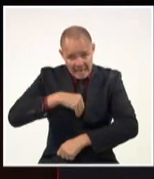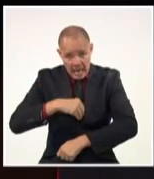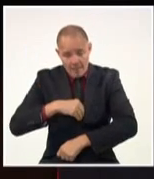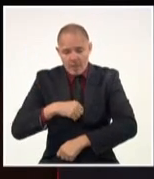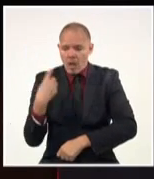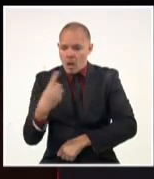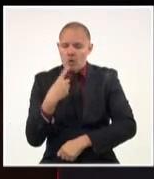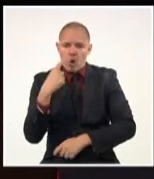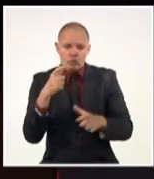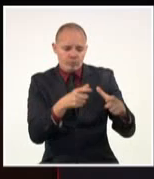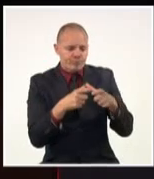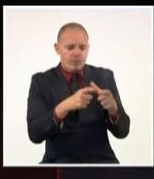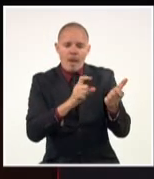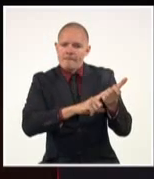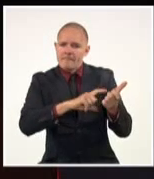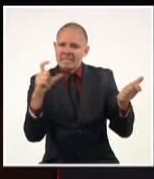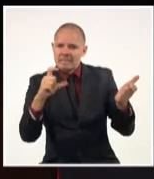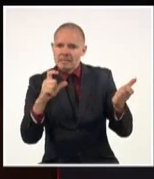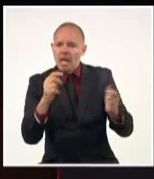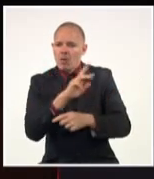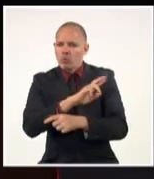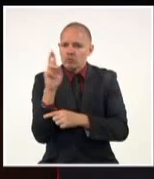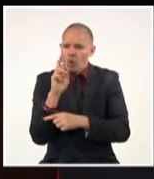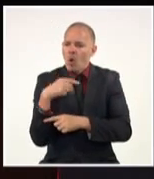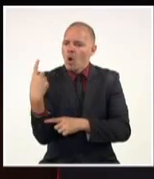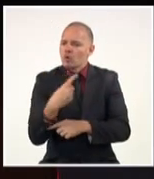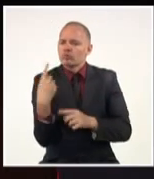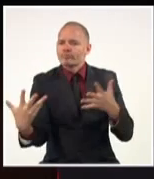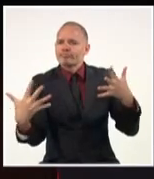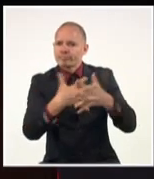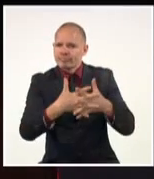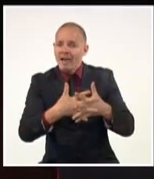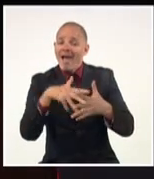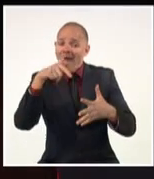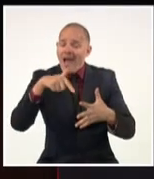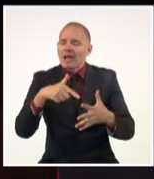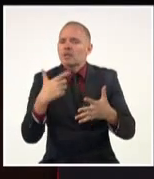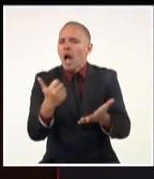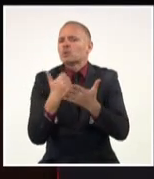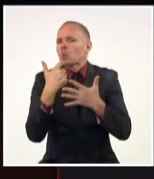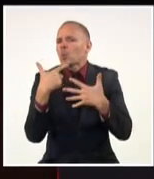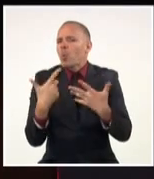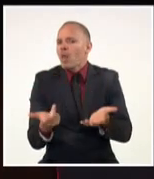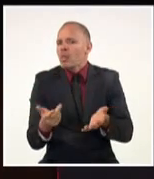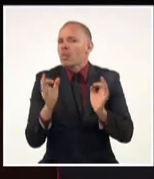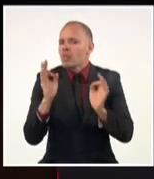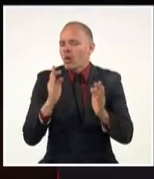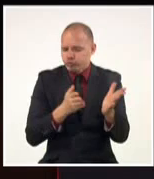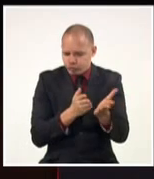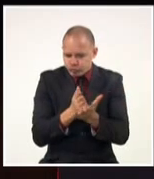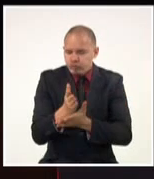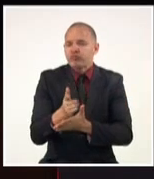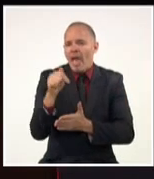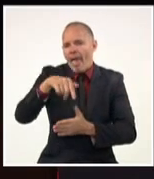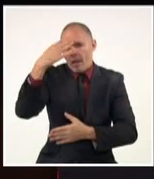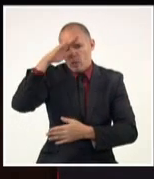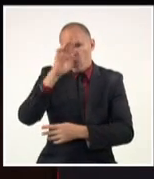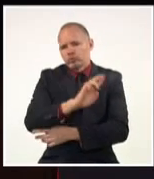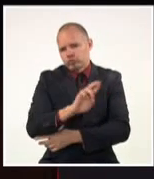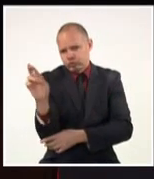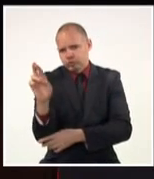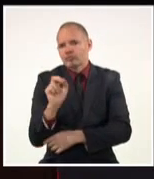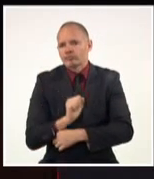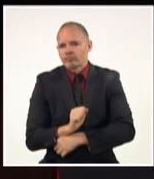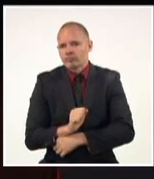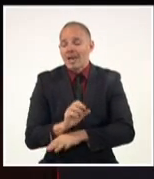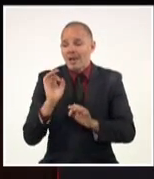y la revolución permitirá preservar la nación cubana y las conquistas económico-sociales. Esa